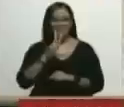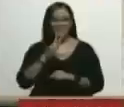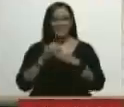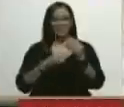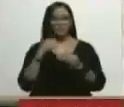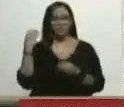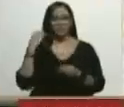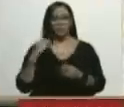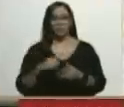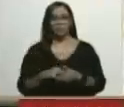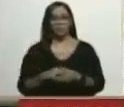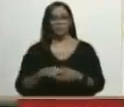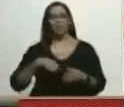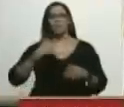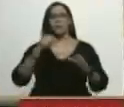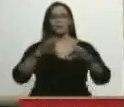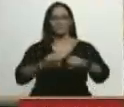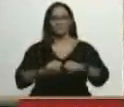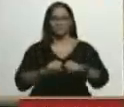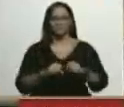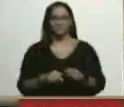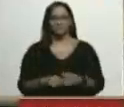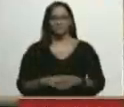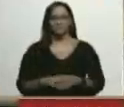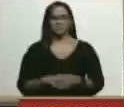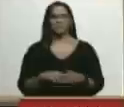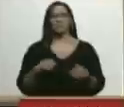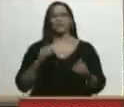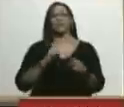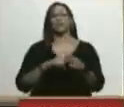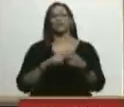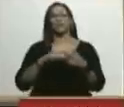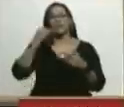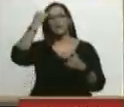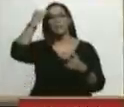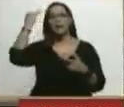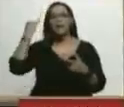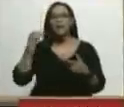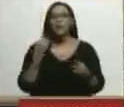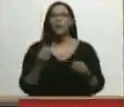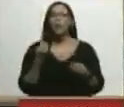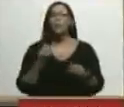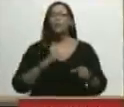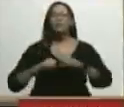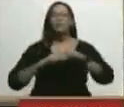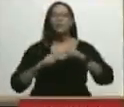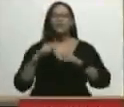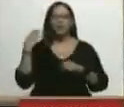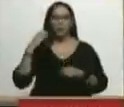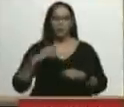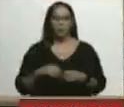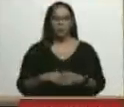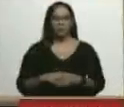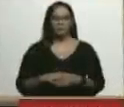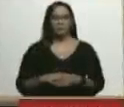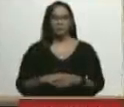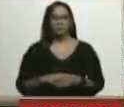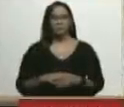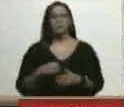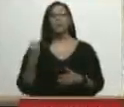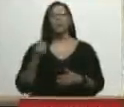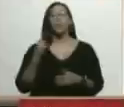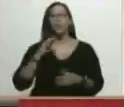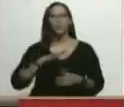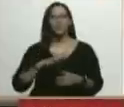el mayor decomiso Entonces imaginemos cómo cómo se mueve eso hoy en Colombia cómo